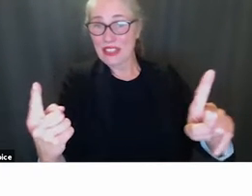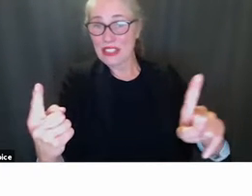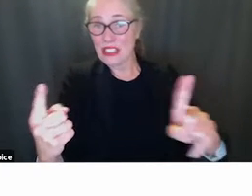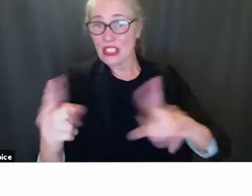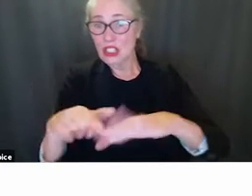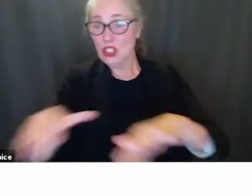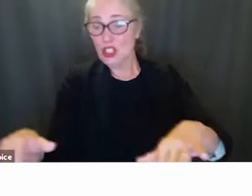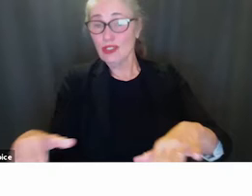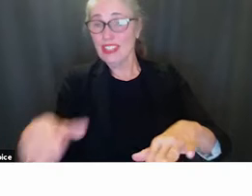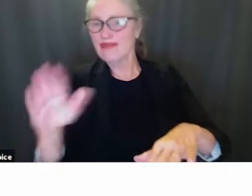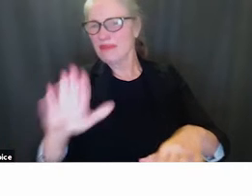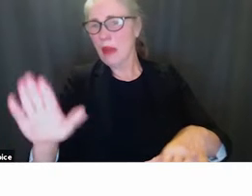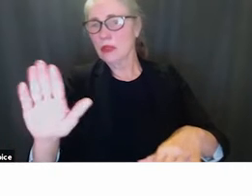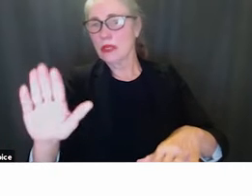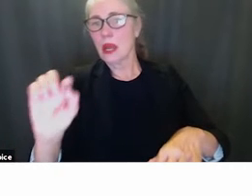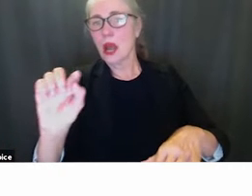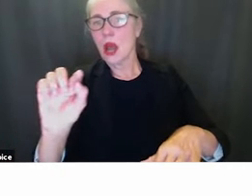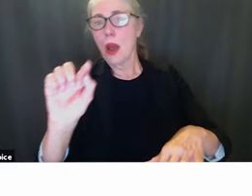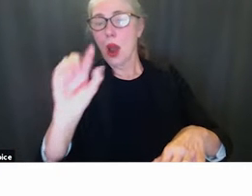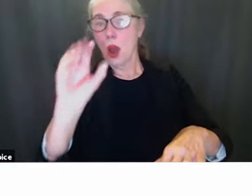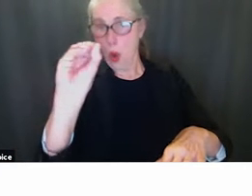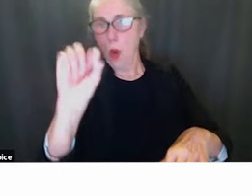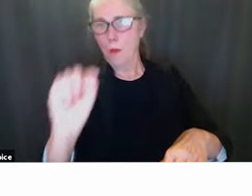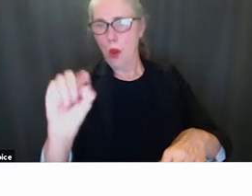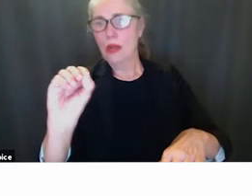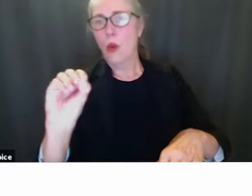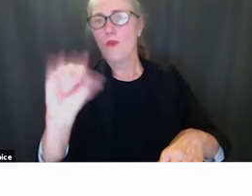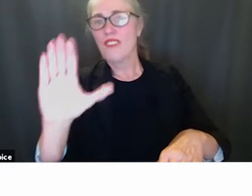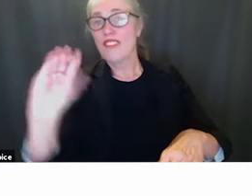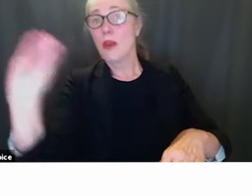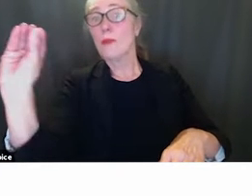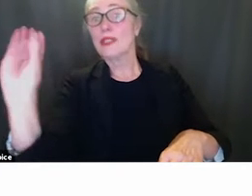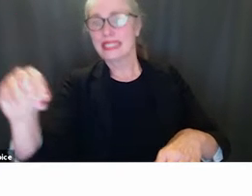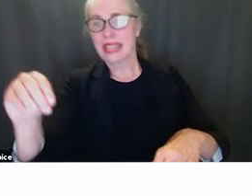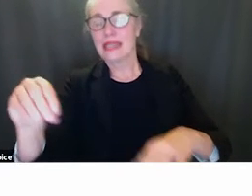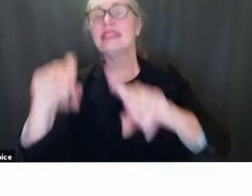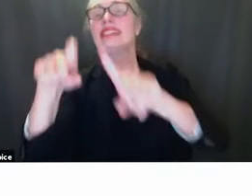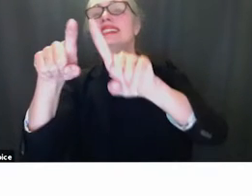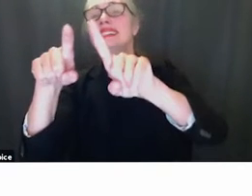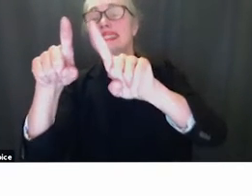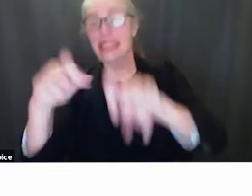0.05%, dio positivo. Eso es mucho más bajo que